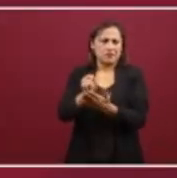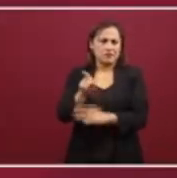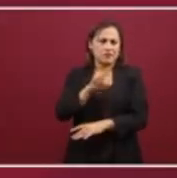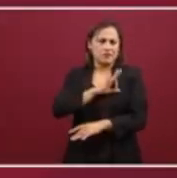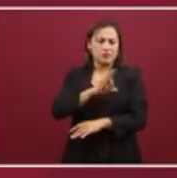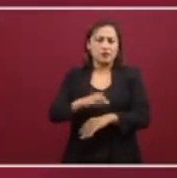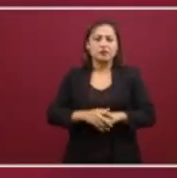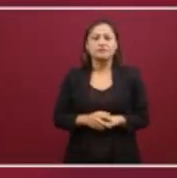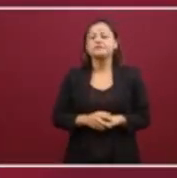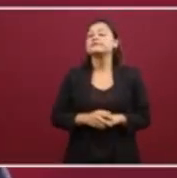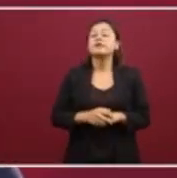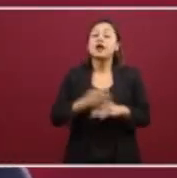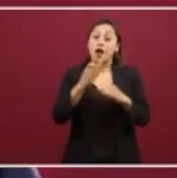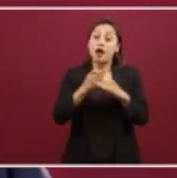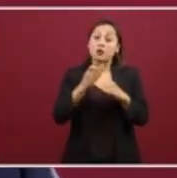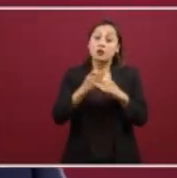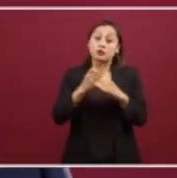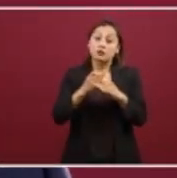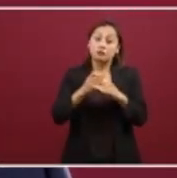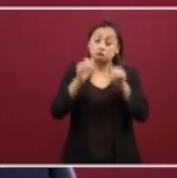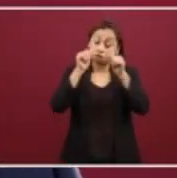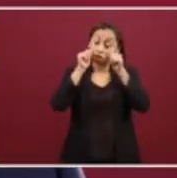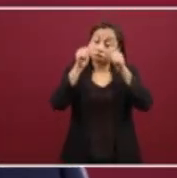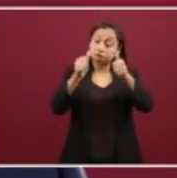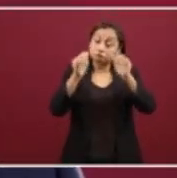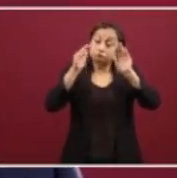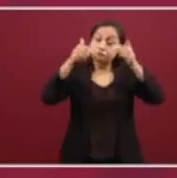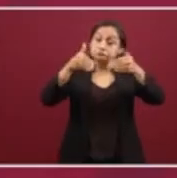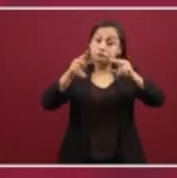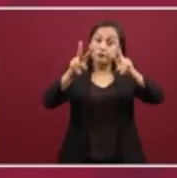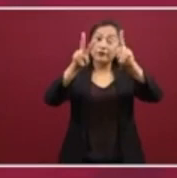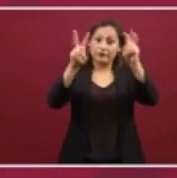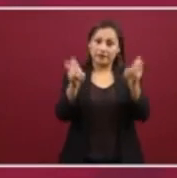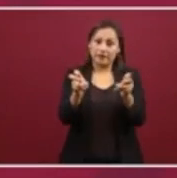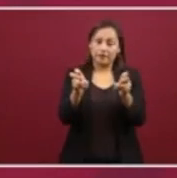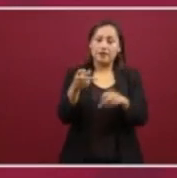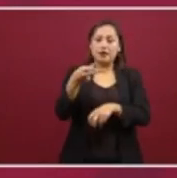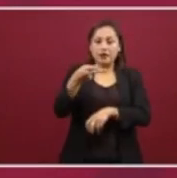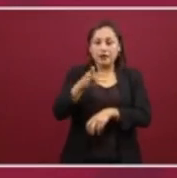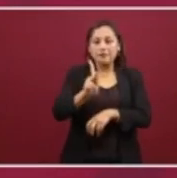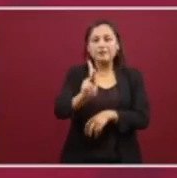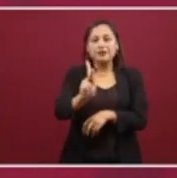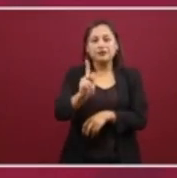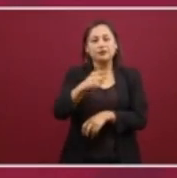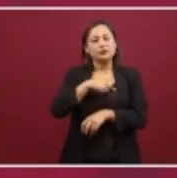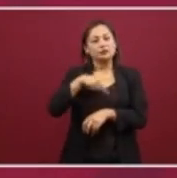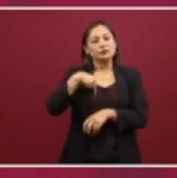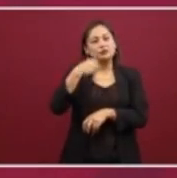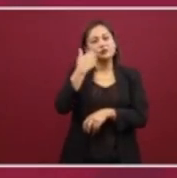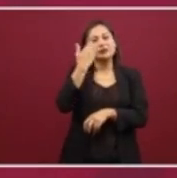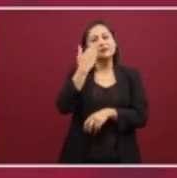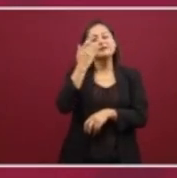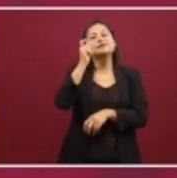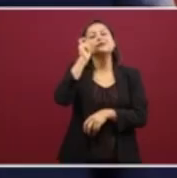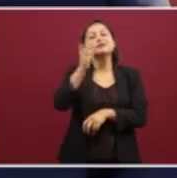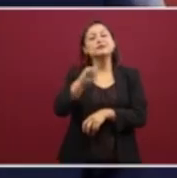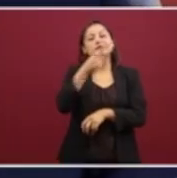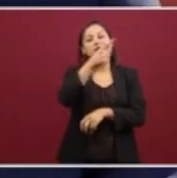y al mismo tiempo pues queremos mantener el diálogo, buenas relaciones con el gobierno de Estados